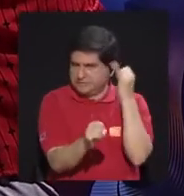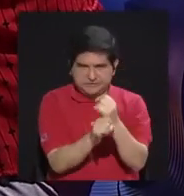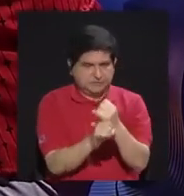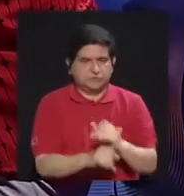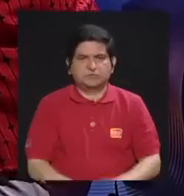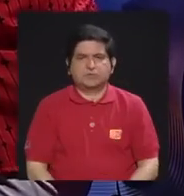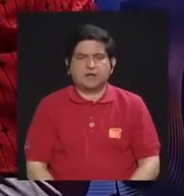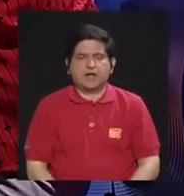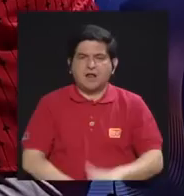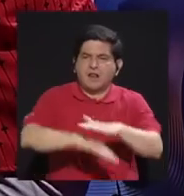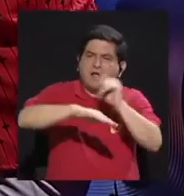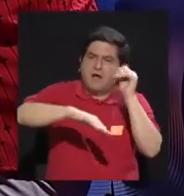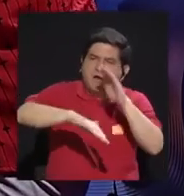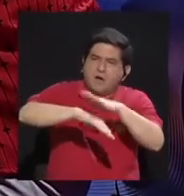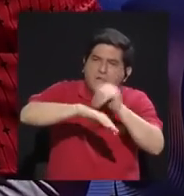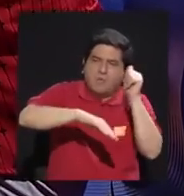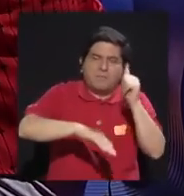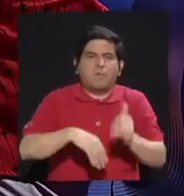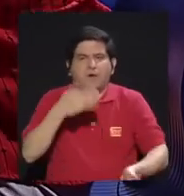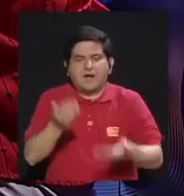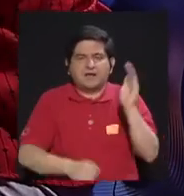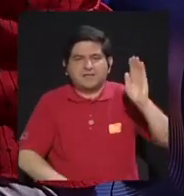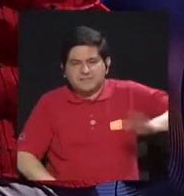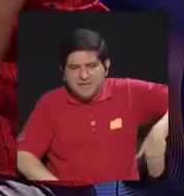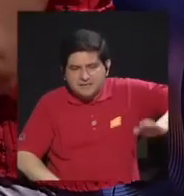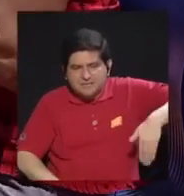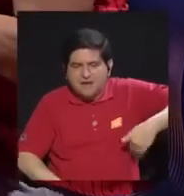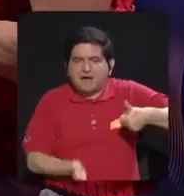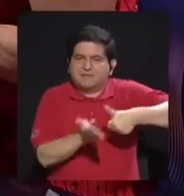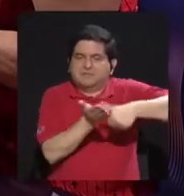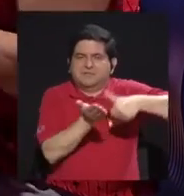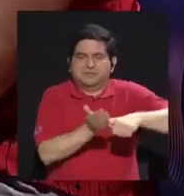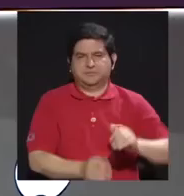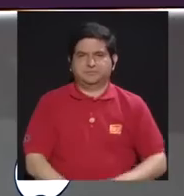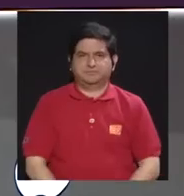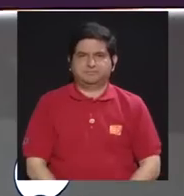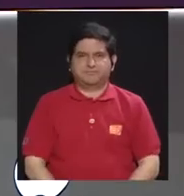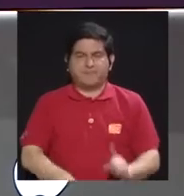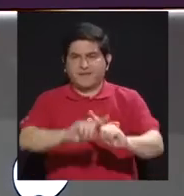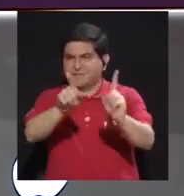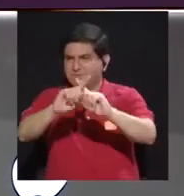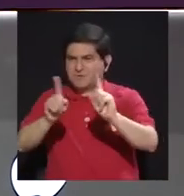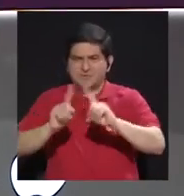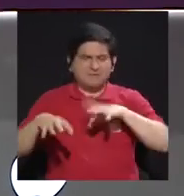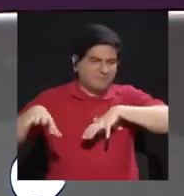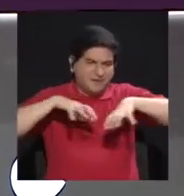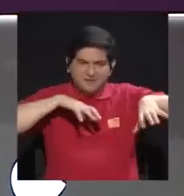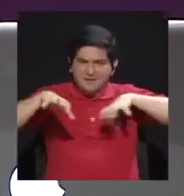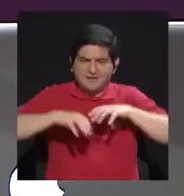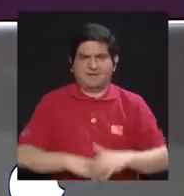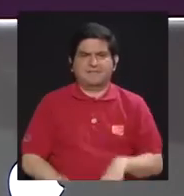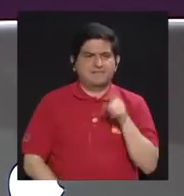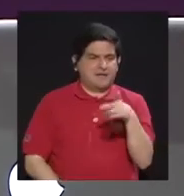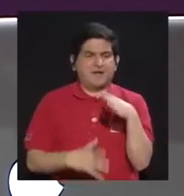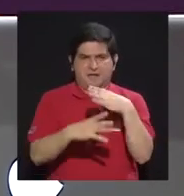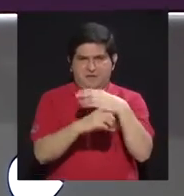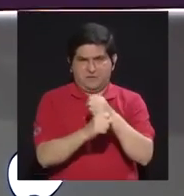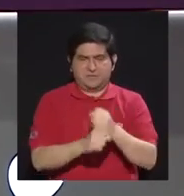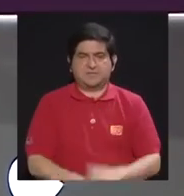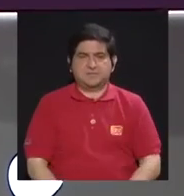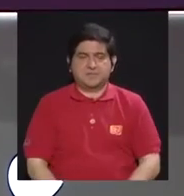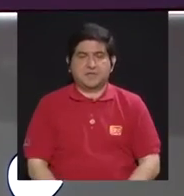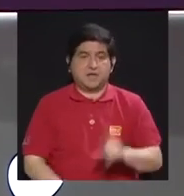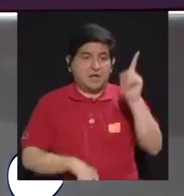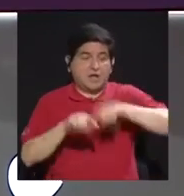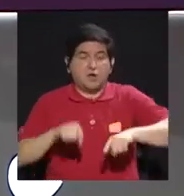internacionales, ¿verdad? Hay una convocatoria tardía a las elecciones, y en fin, una serie de acciones que han hecho, una, que no se pudiera